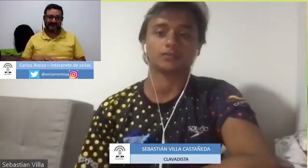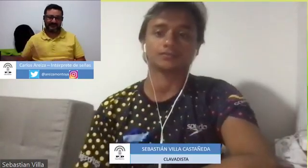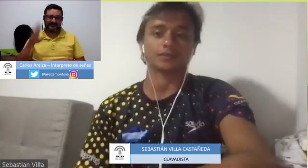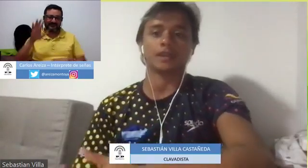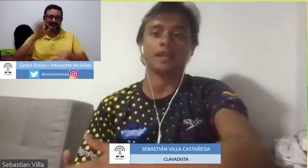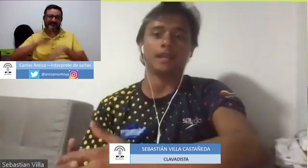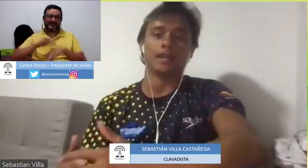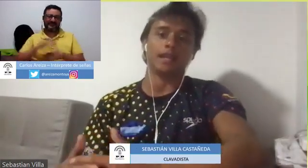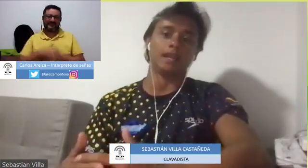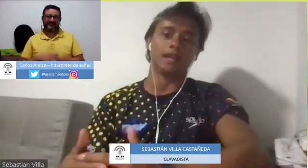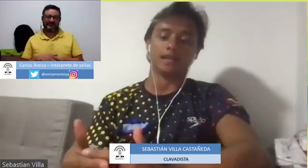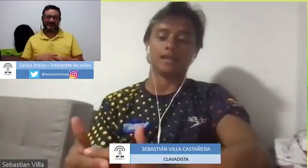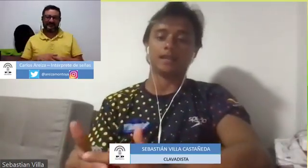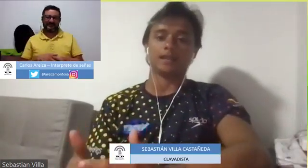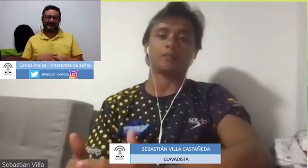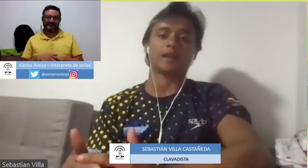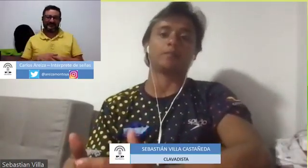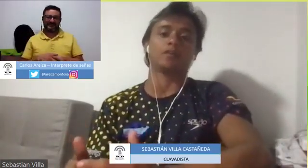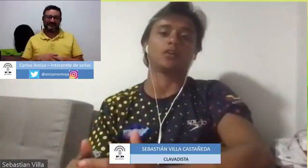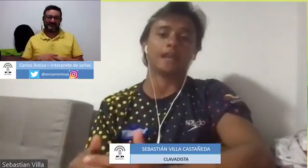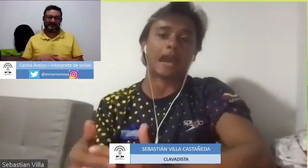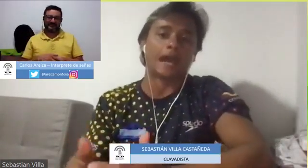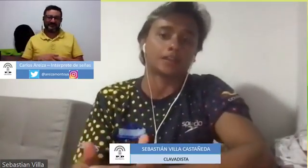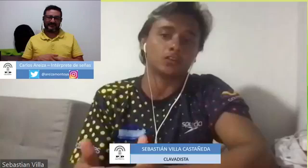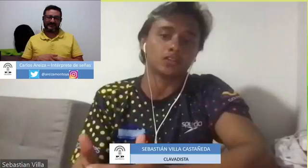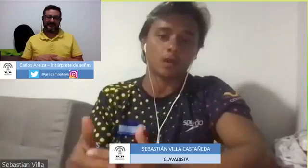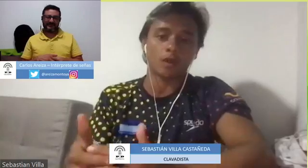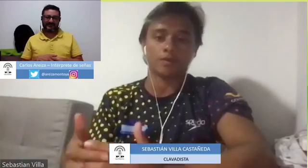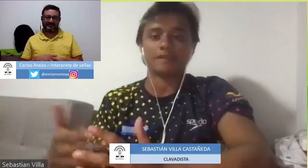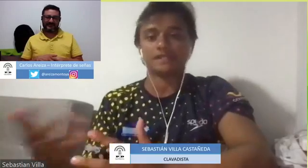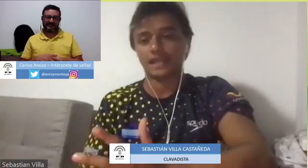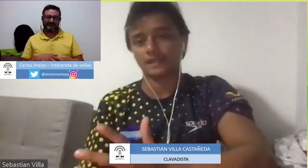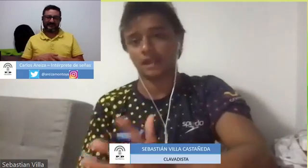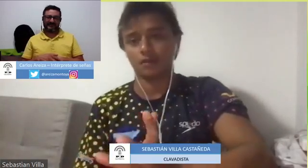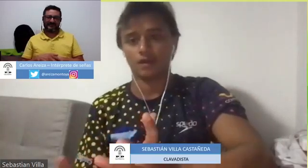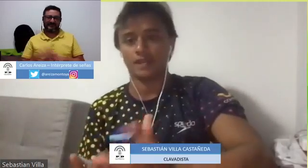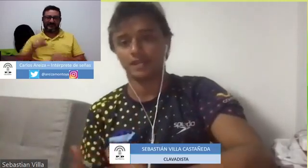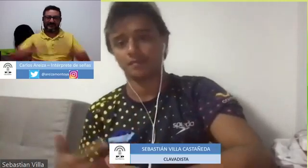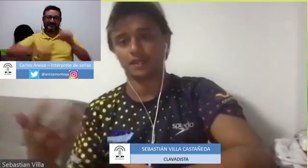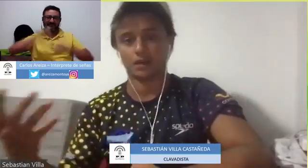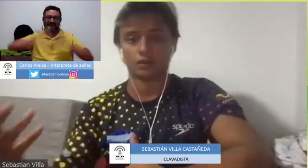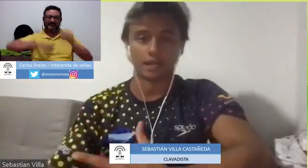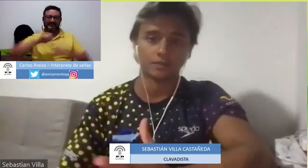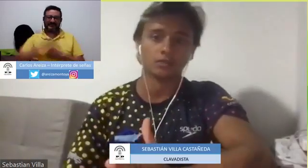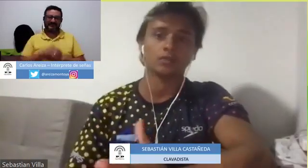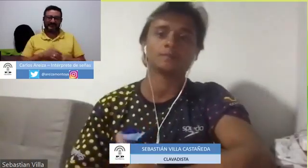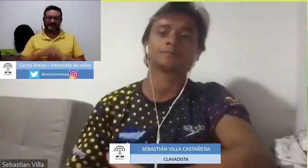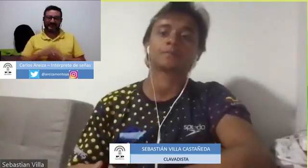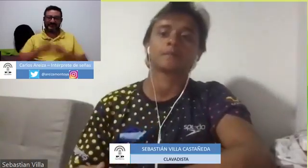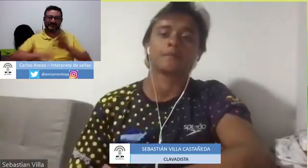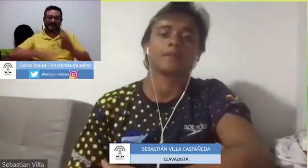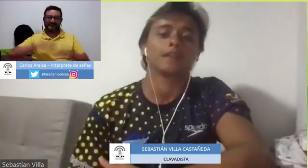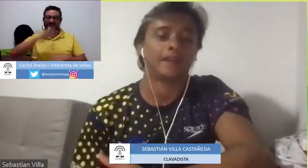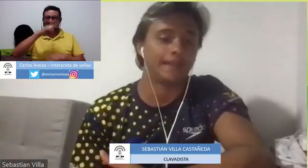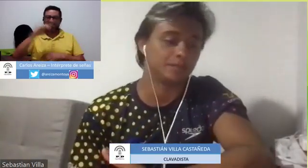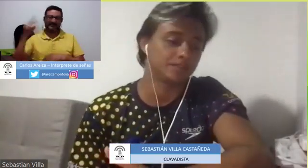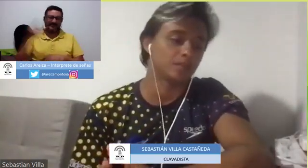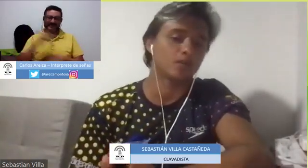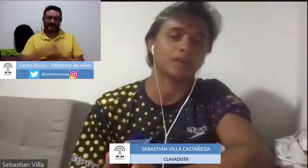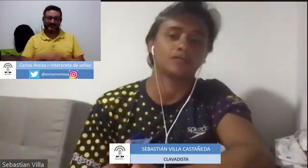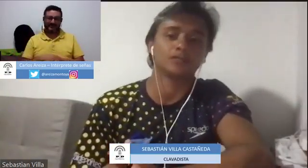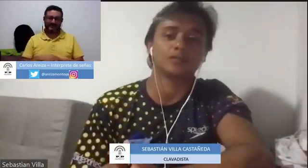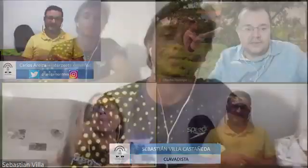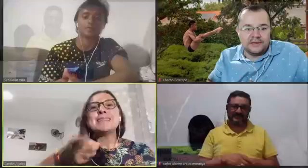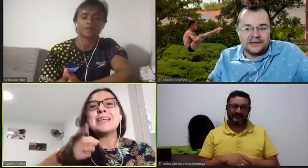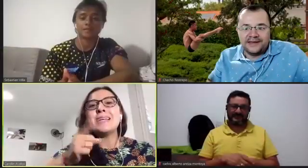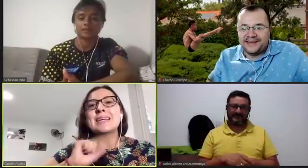El que te toca, te toca. Pero el adicional, ¿no? Por ejemplo, el cardio ya lo hago en bicicleta o en elíptica o nadando. Pues ya de hecho,